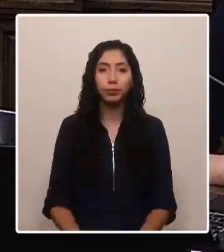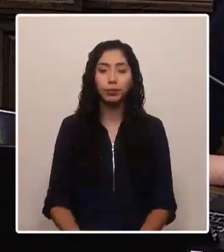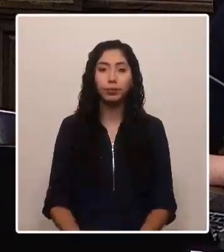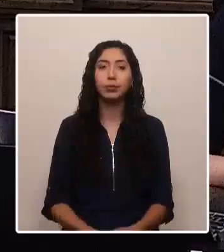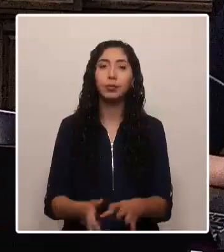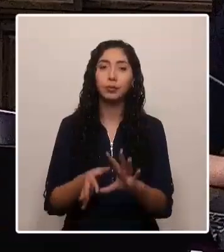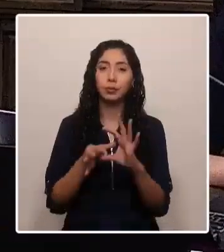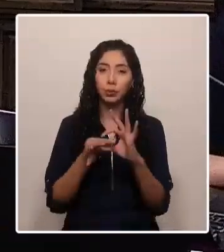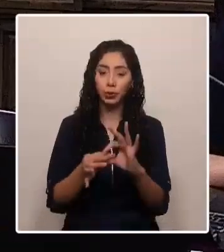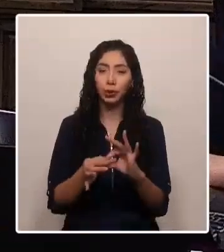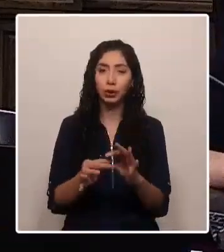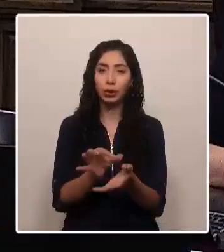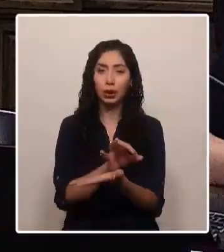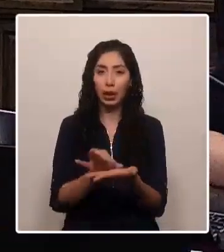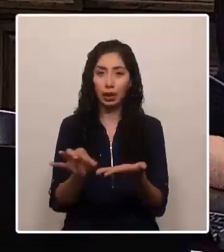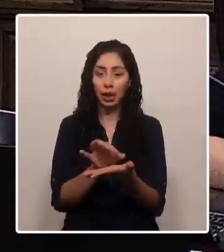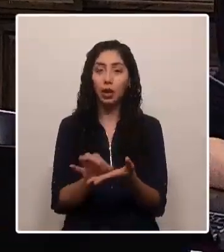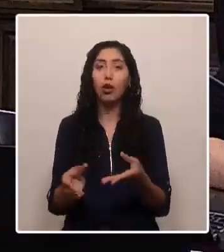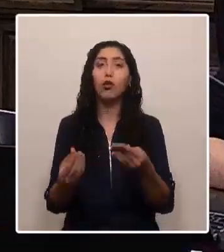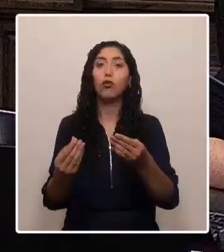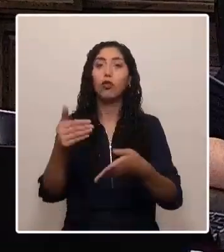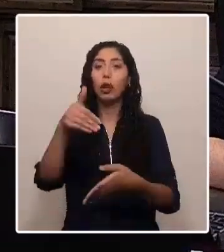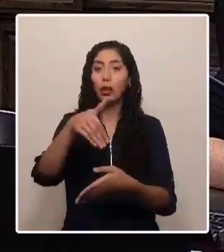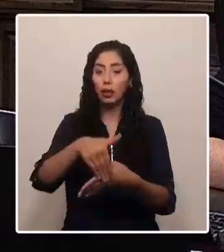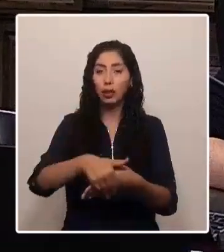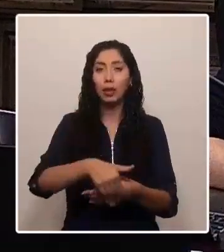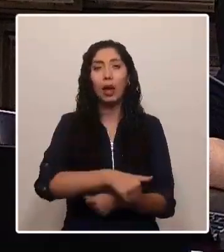Muchas gracias, secretario. Buenas tardes a todas y